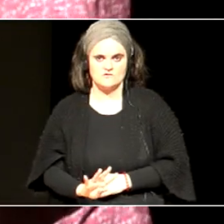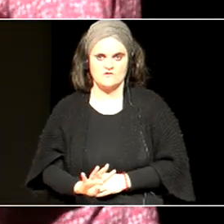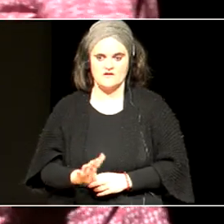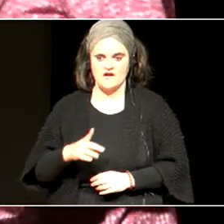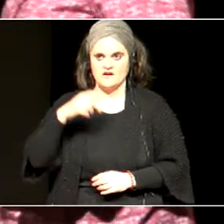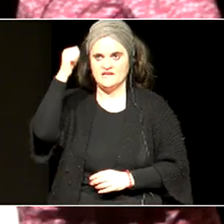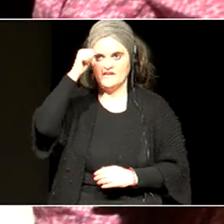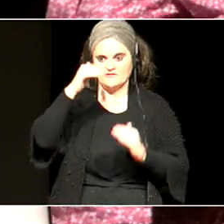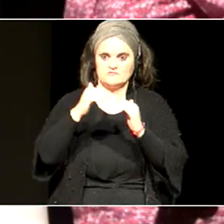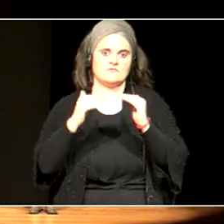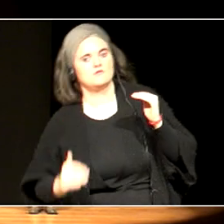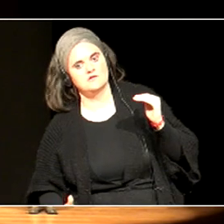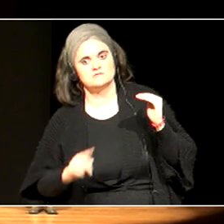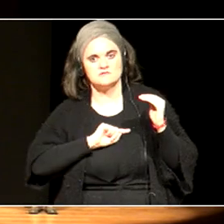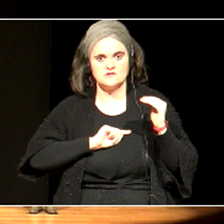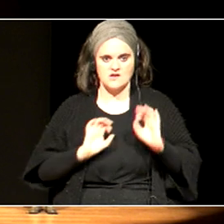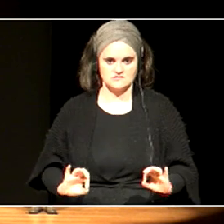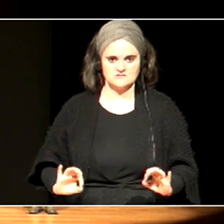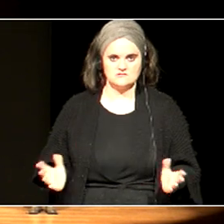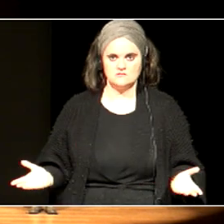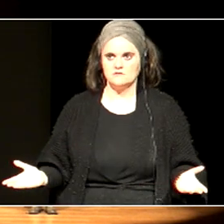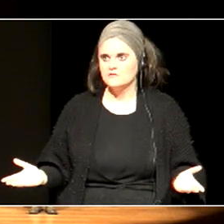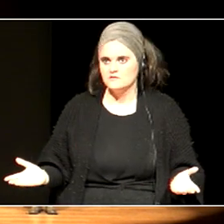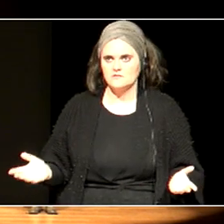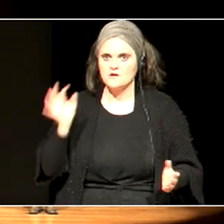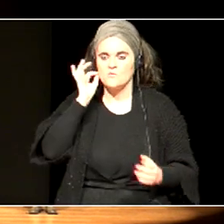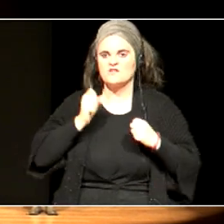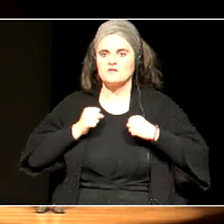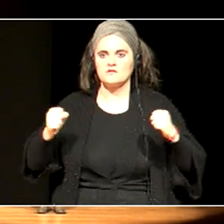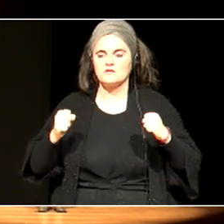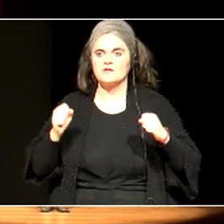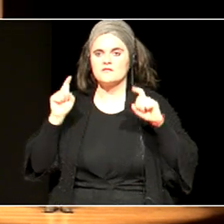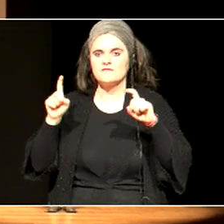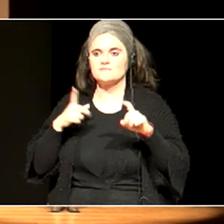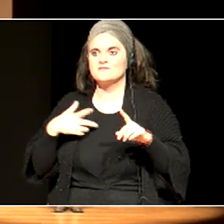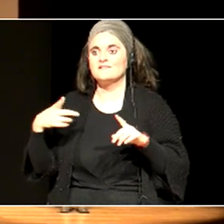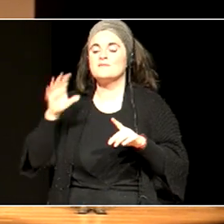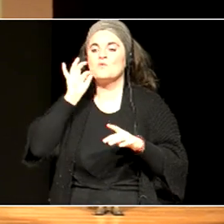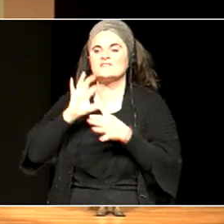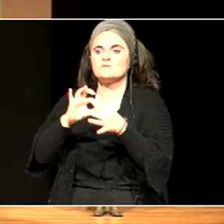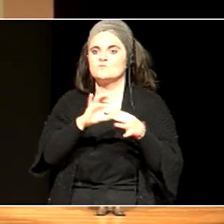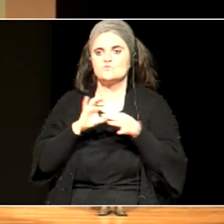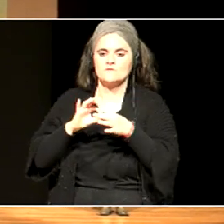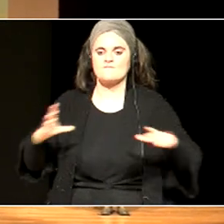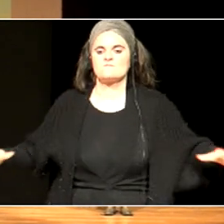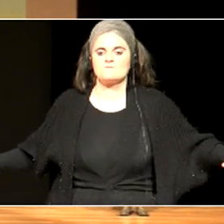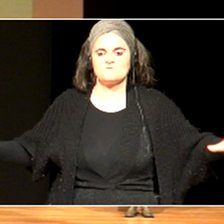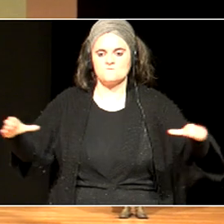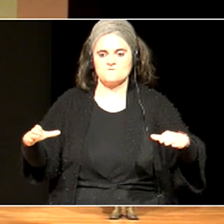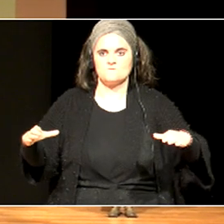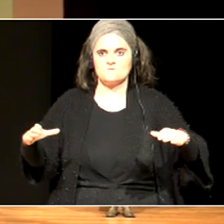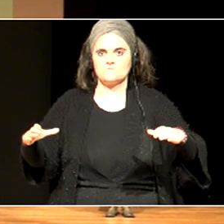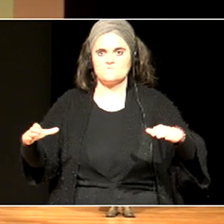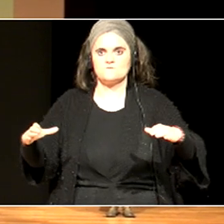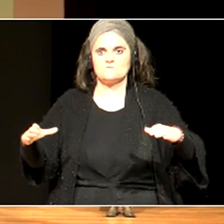eso no puede ser así que para empoderar a las mujeres lo mejor que podemos hacer es unirnos porque la unión y la sonoridad